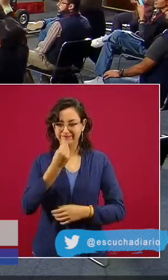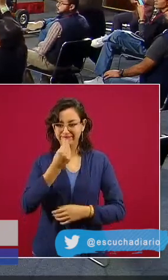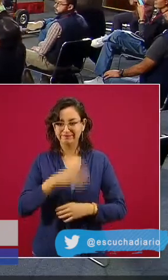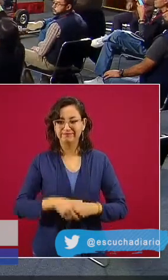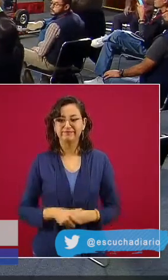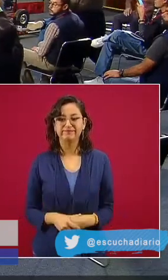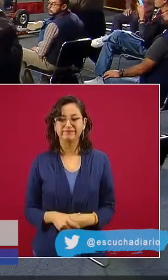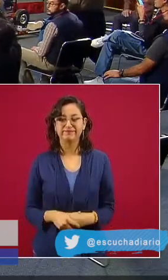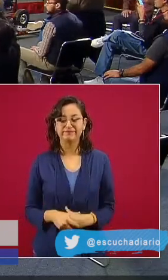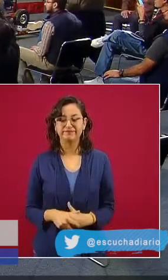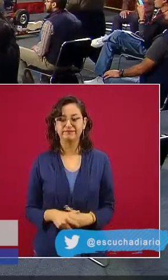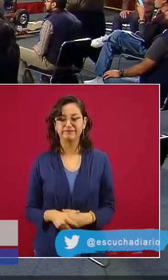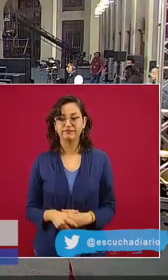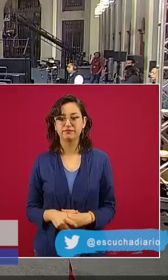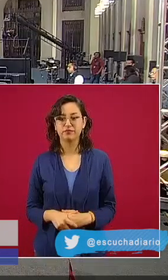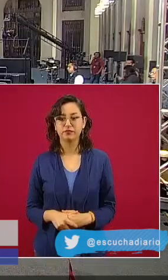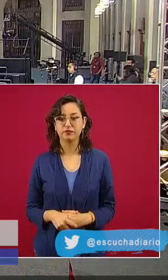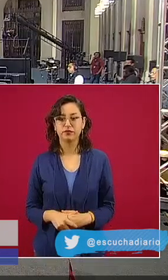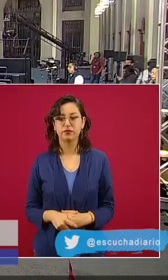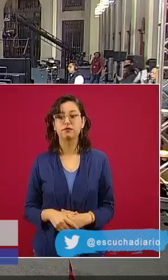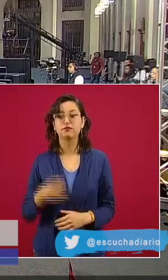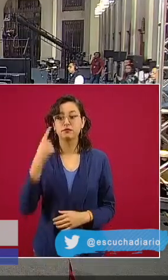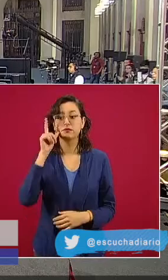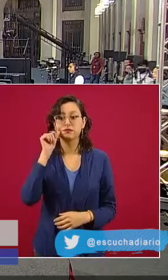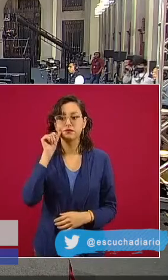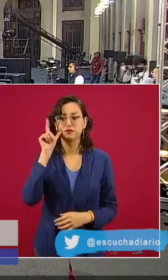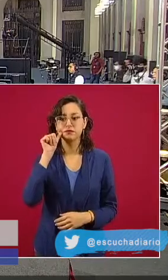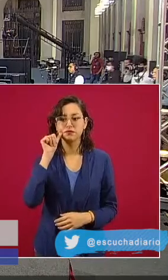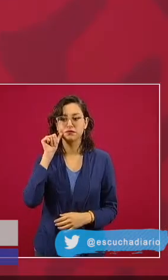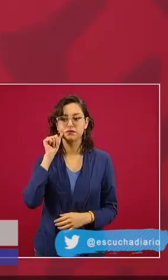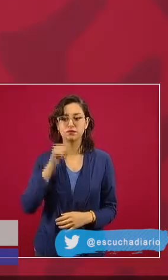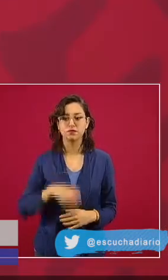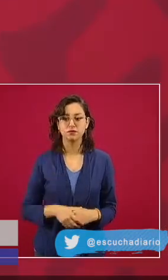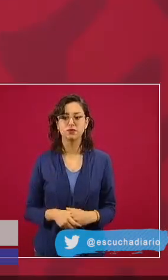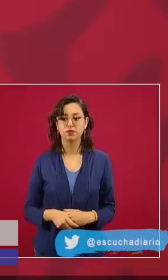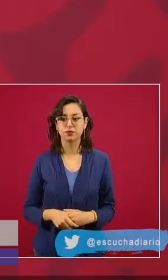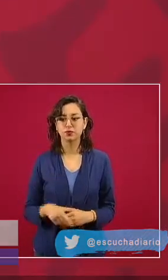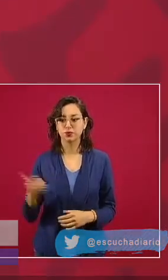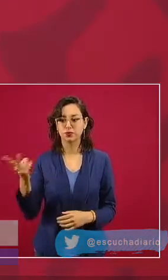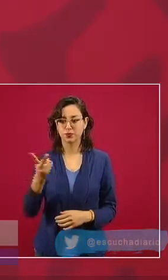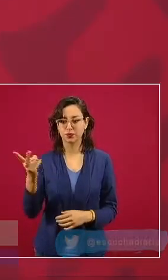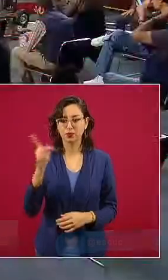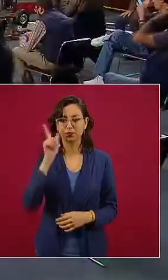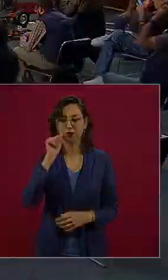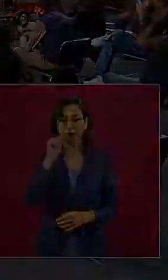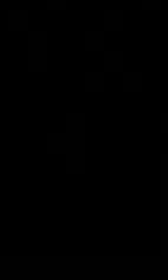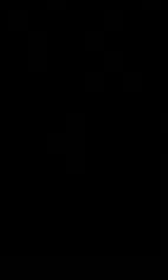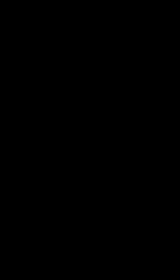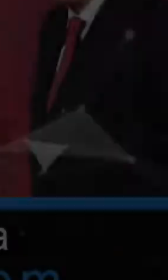Para mañana. Para mañana. Mañana. Presidente. Gracias.